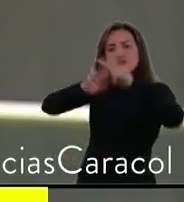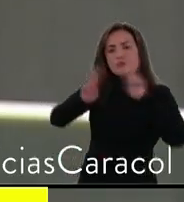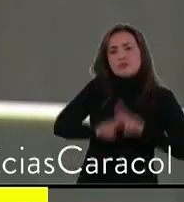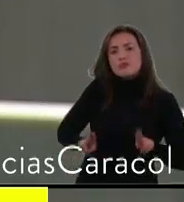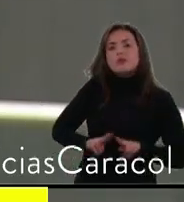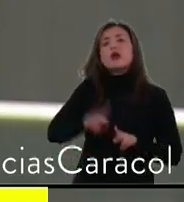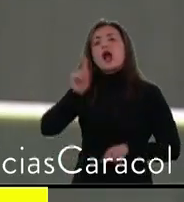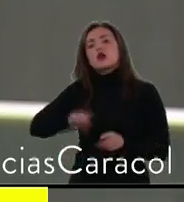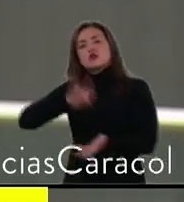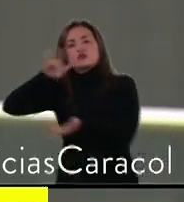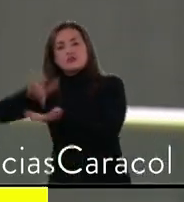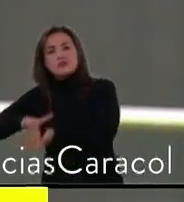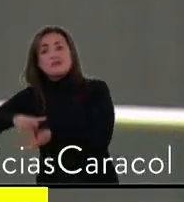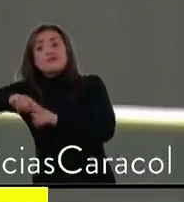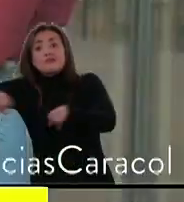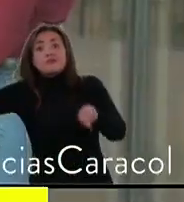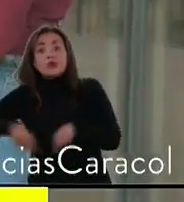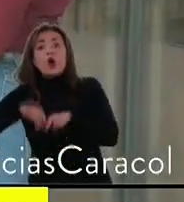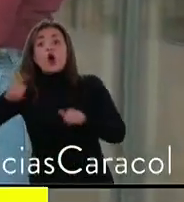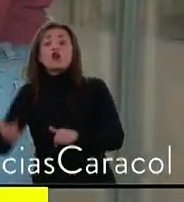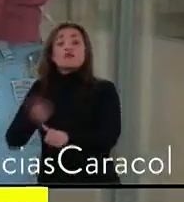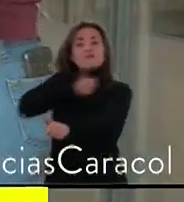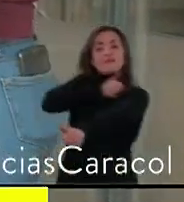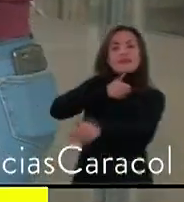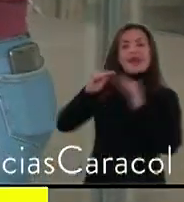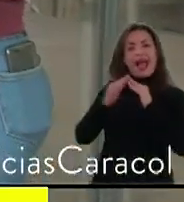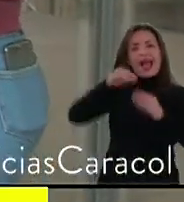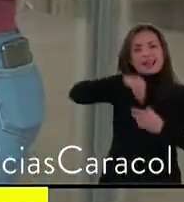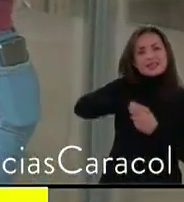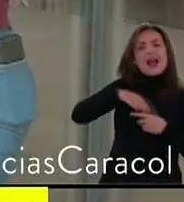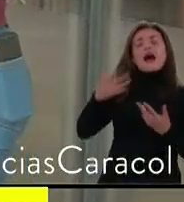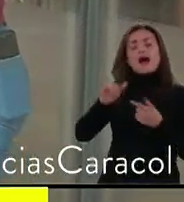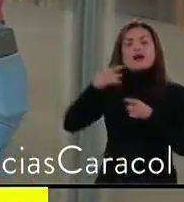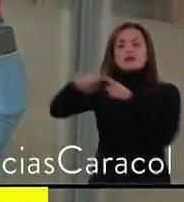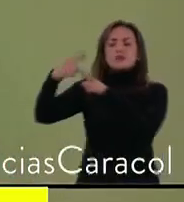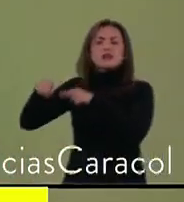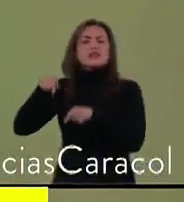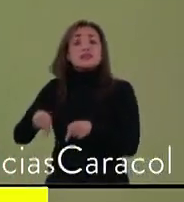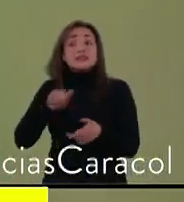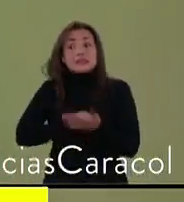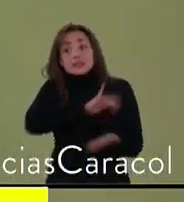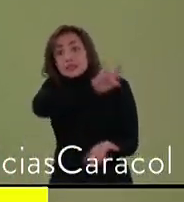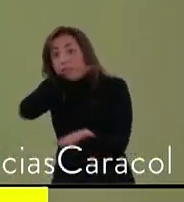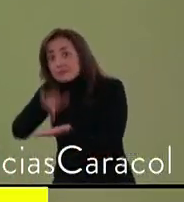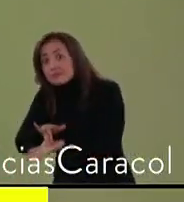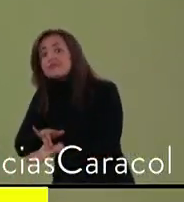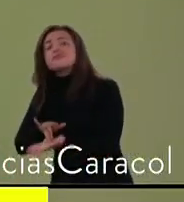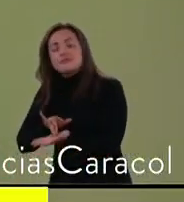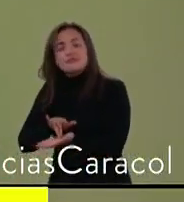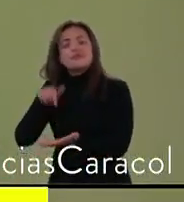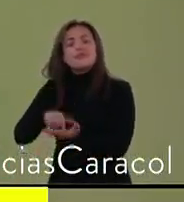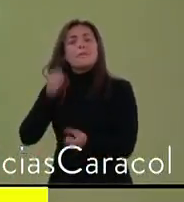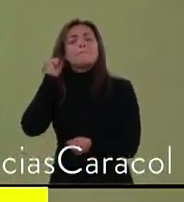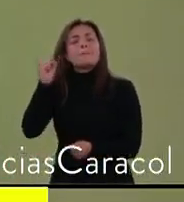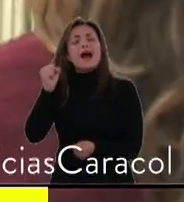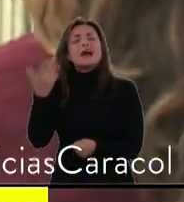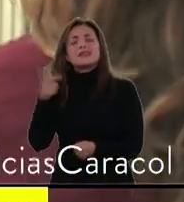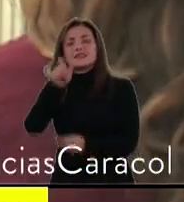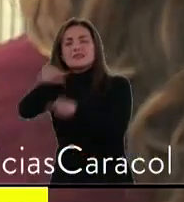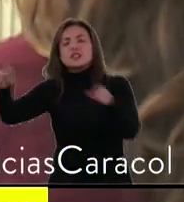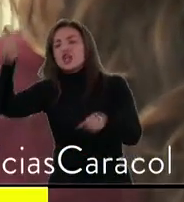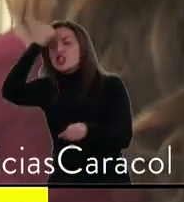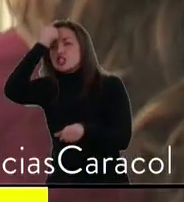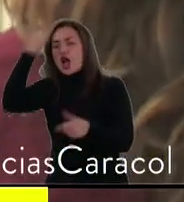presentes en el aula, otros que están remotamente. Este regreso representa un reto para la educación, sobre todo para los docentes, quienes tuvieron que cambiar